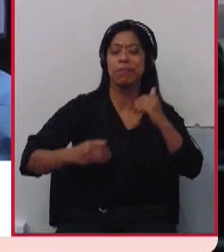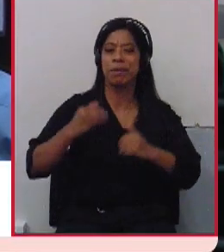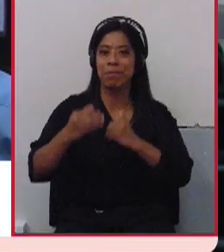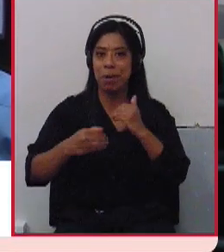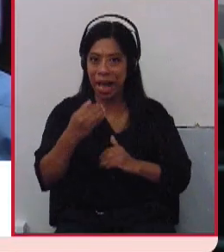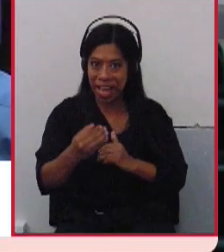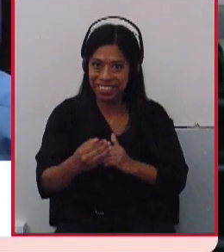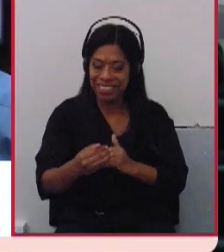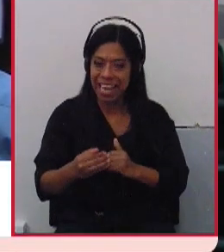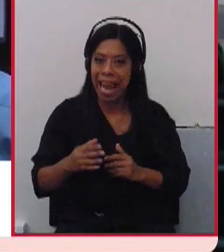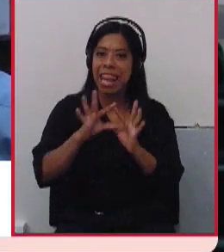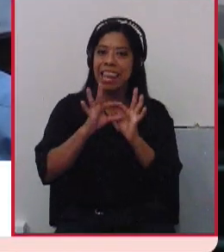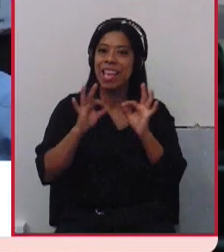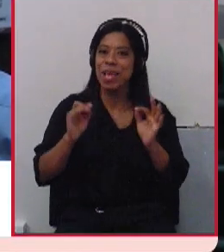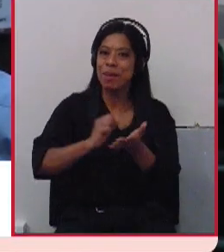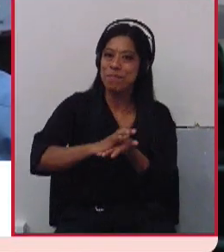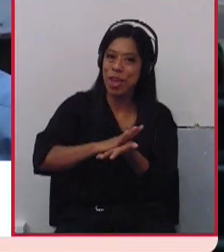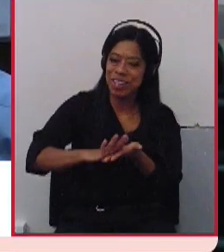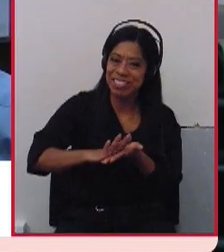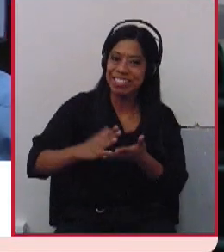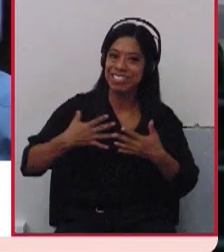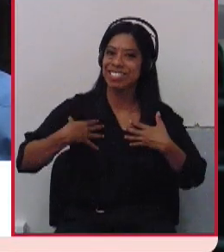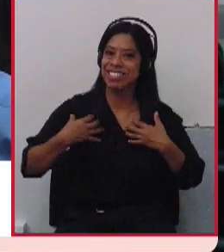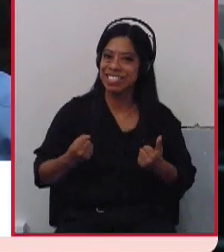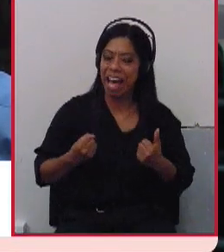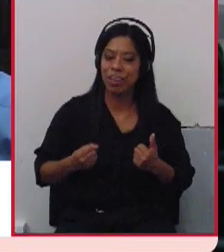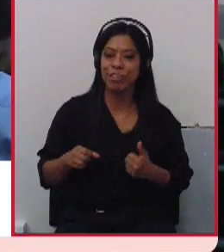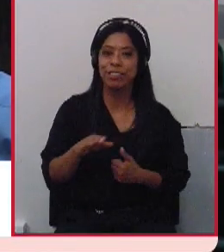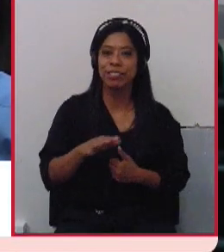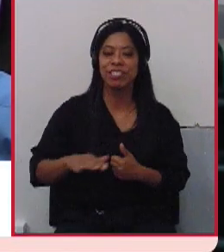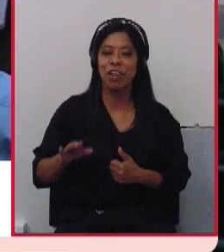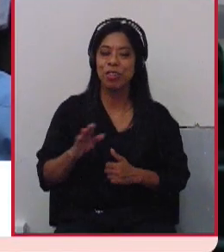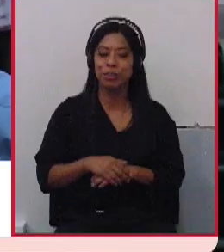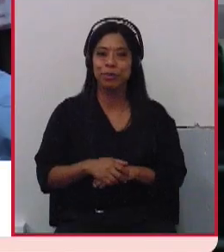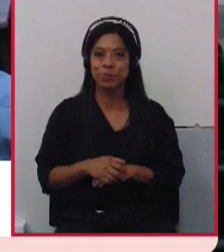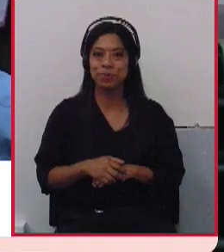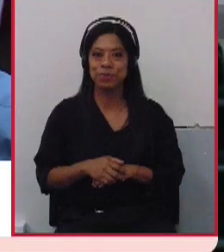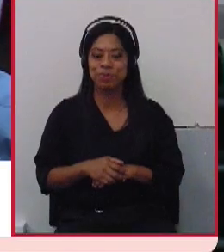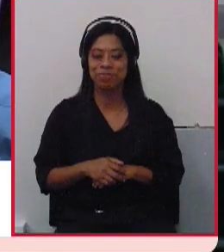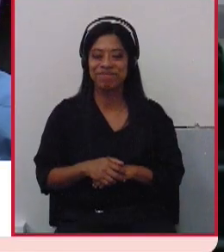adelante, limpia, sanamente, sin nada de